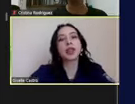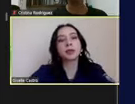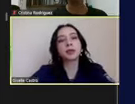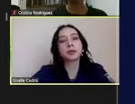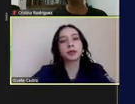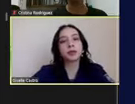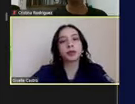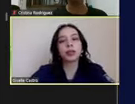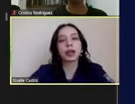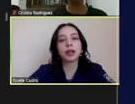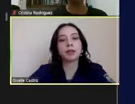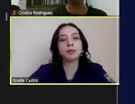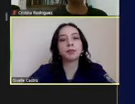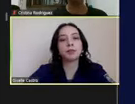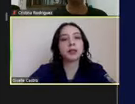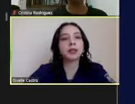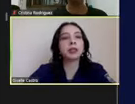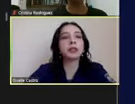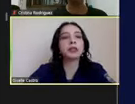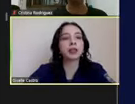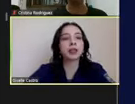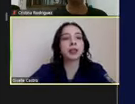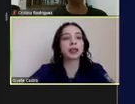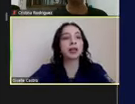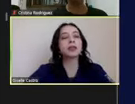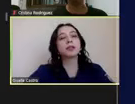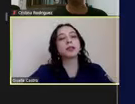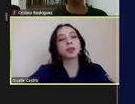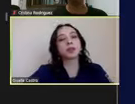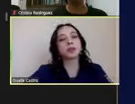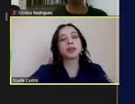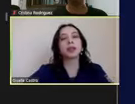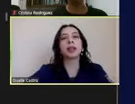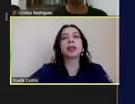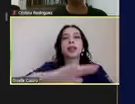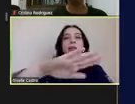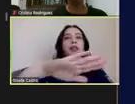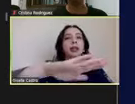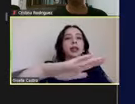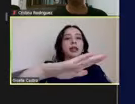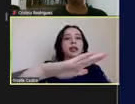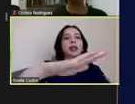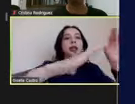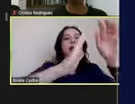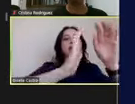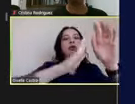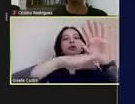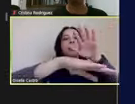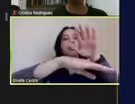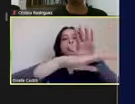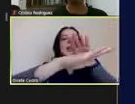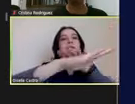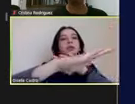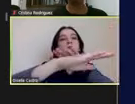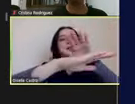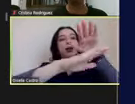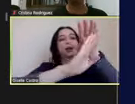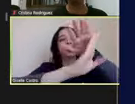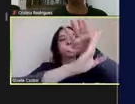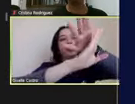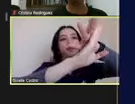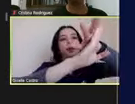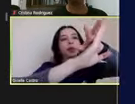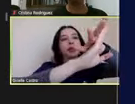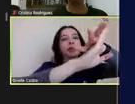entonces ya podemos progresar más ejercicios. En este caso, los que les comenté de ejercicios isométricos, ¿a